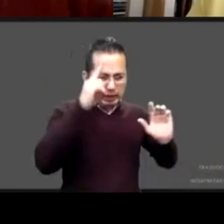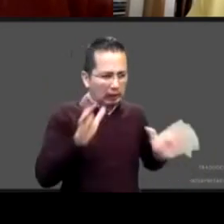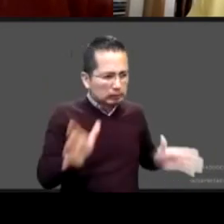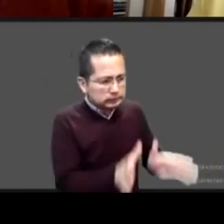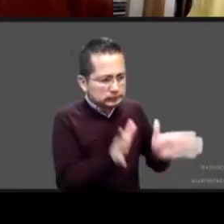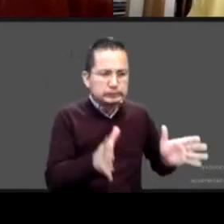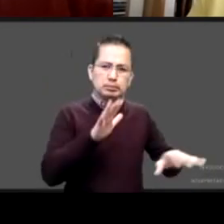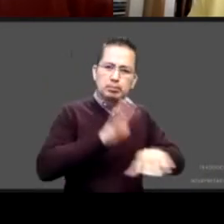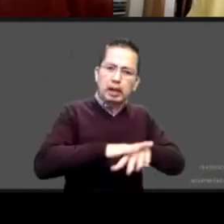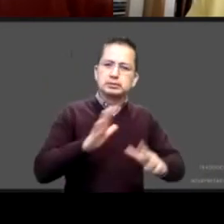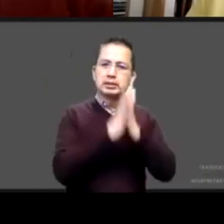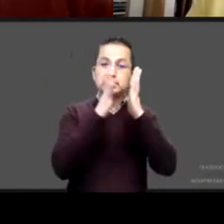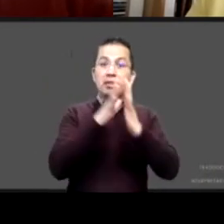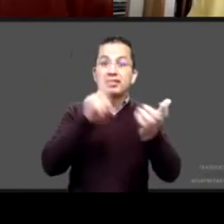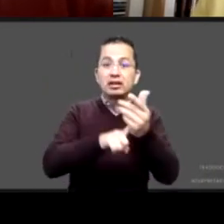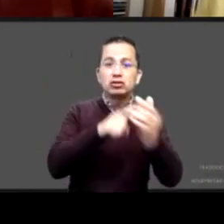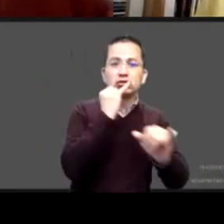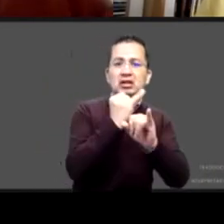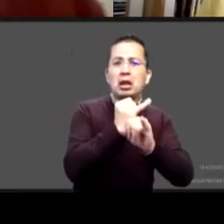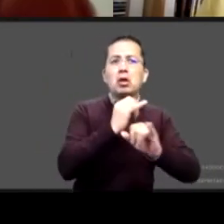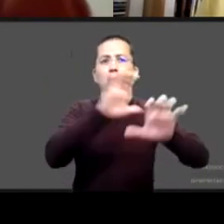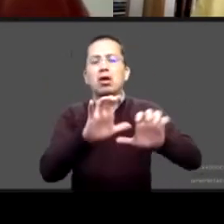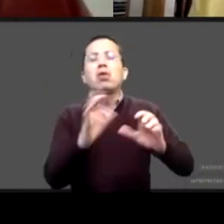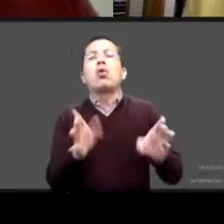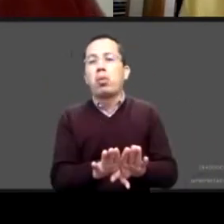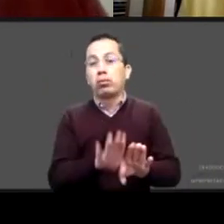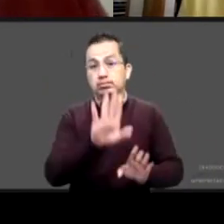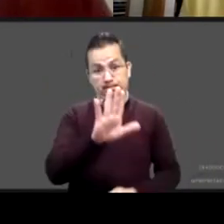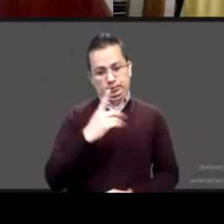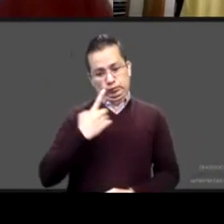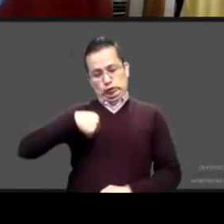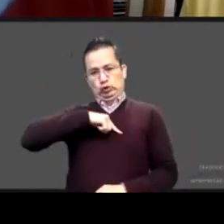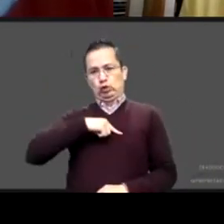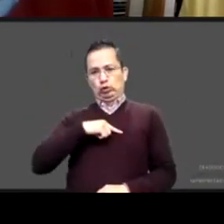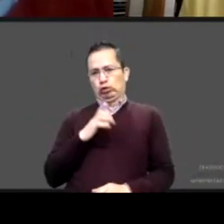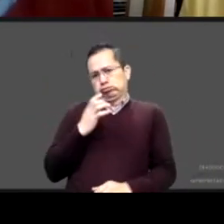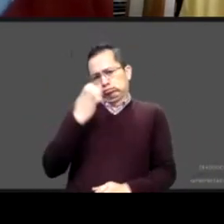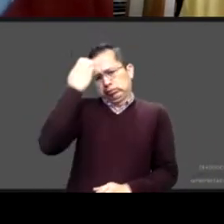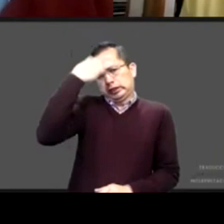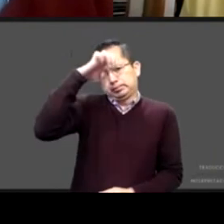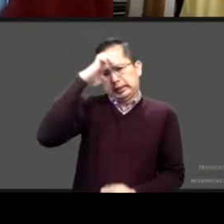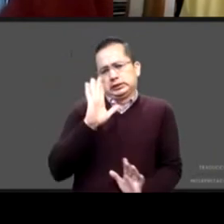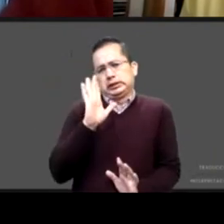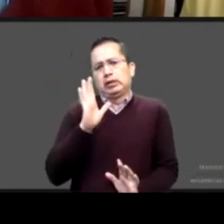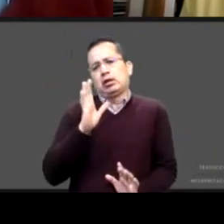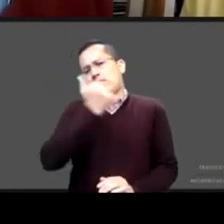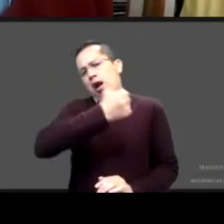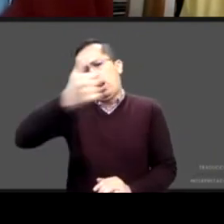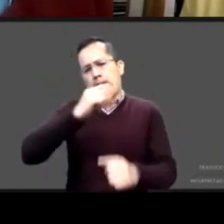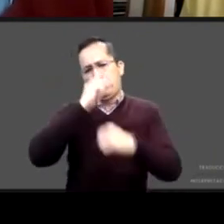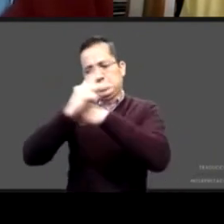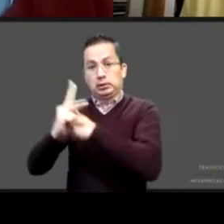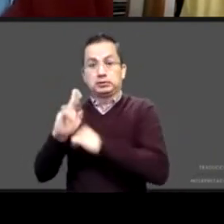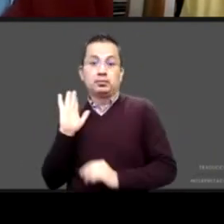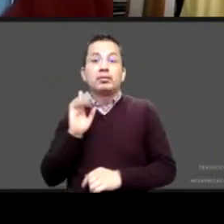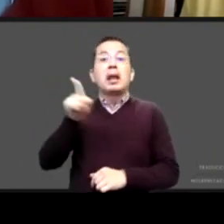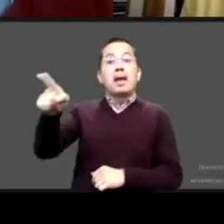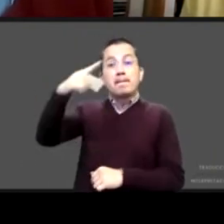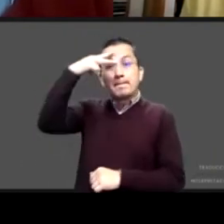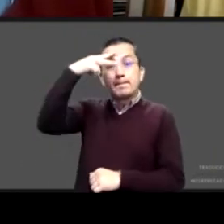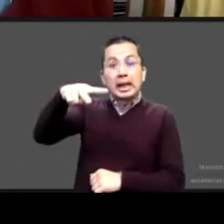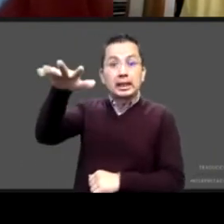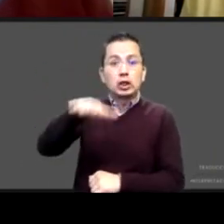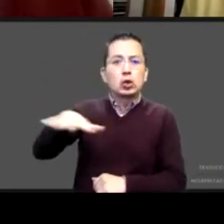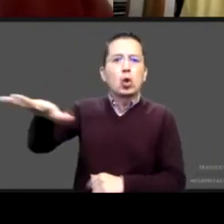de los estados, estamos realizando. México, sin ir más, participa de los conversatorios de enlace de participación